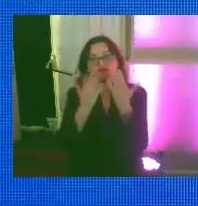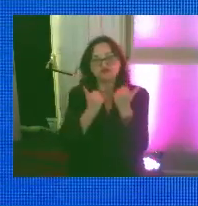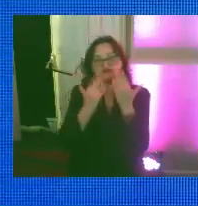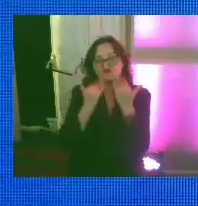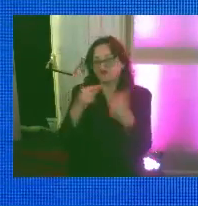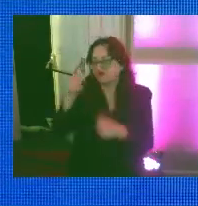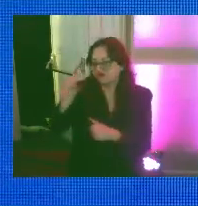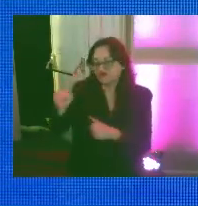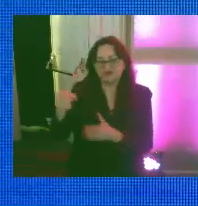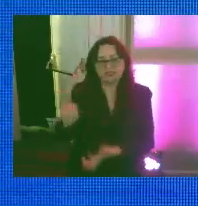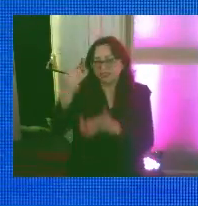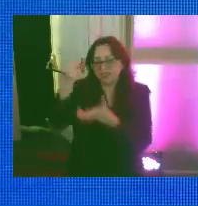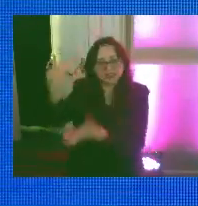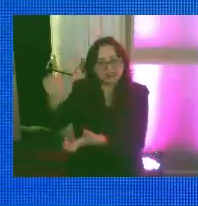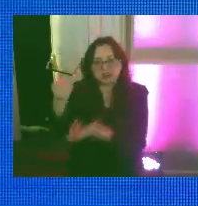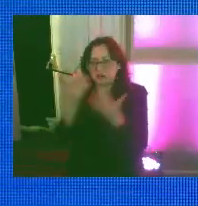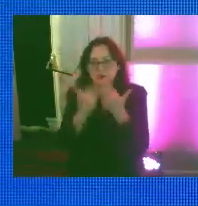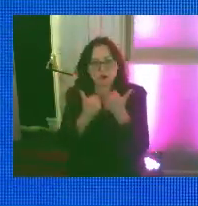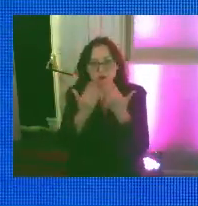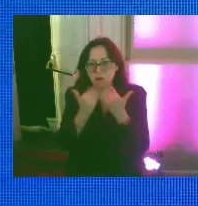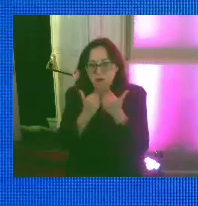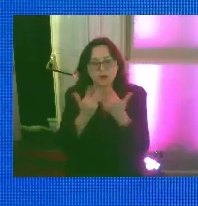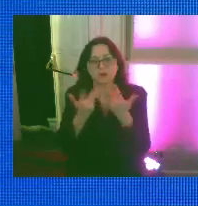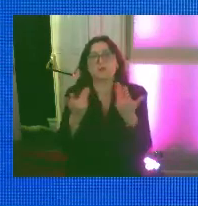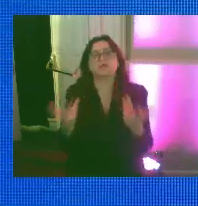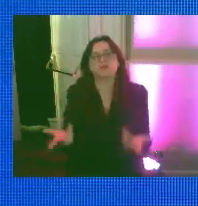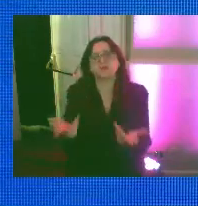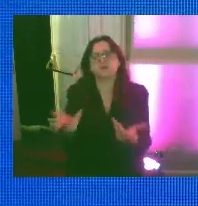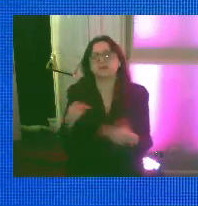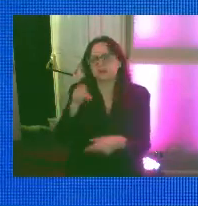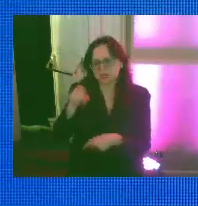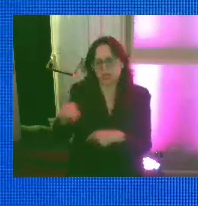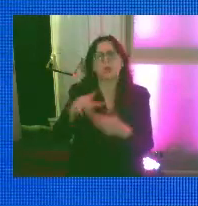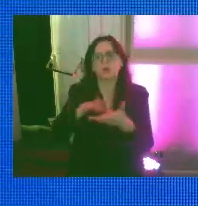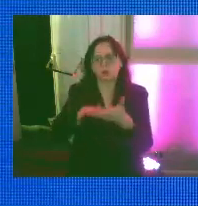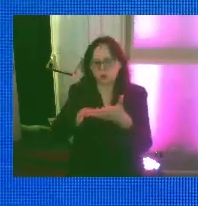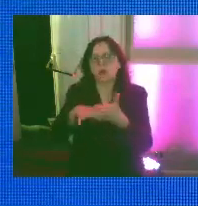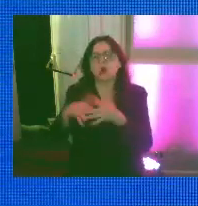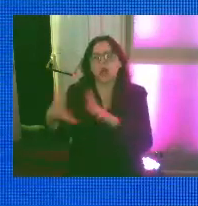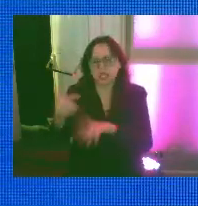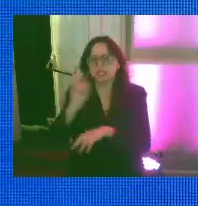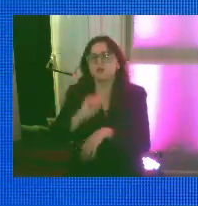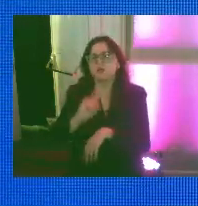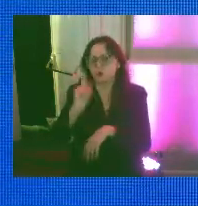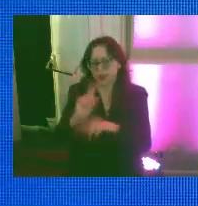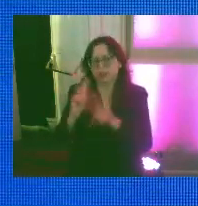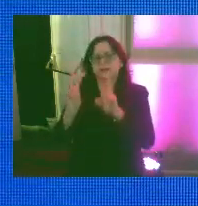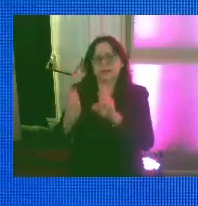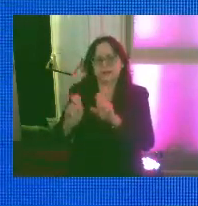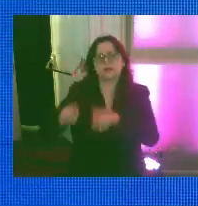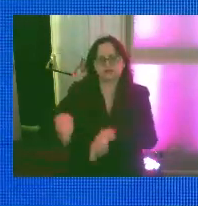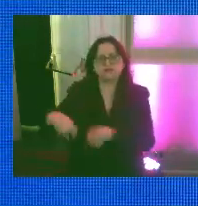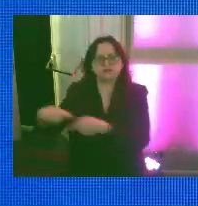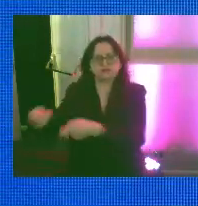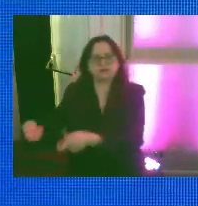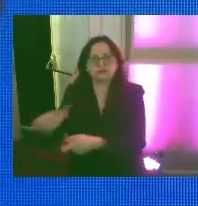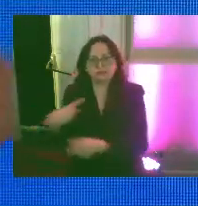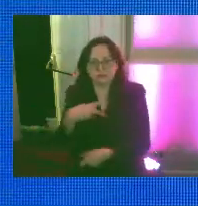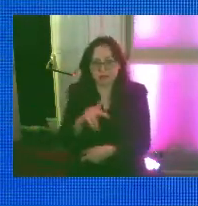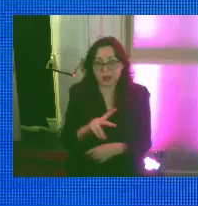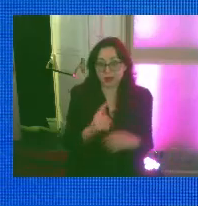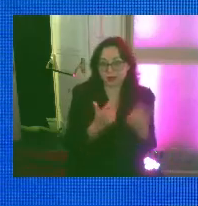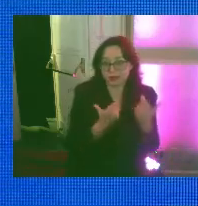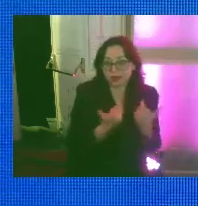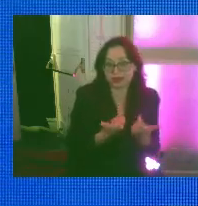presupuesto, porque ahí nos dejan a que hablemos de violencia y de los temas de las mujeres, como si los temas de las mujeres no fueran todos